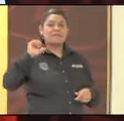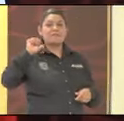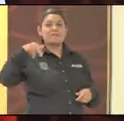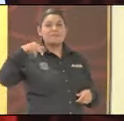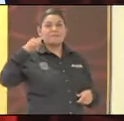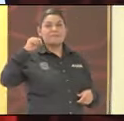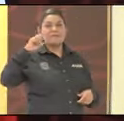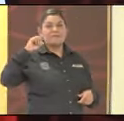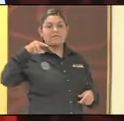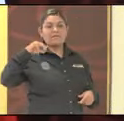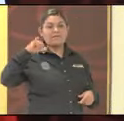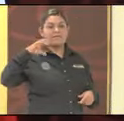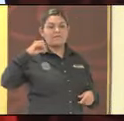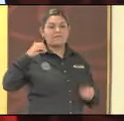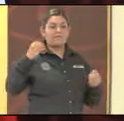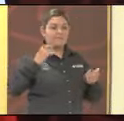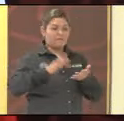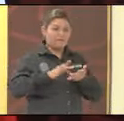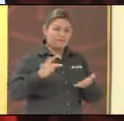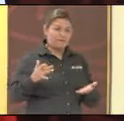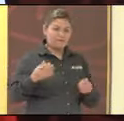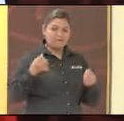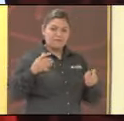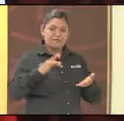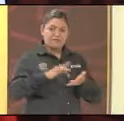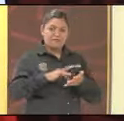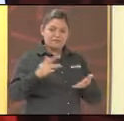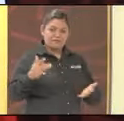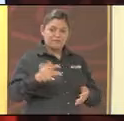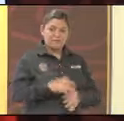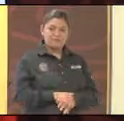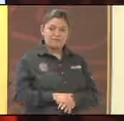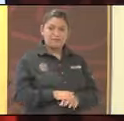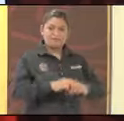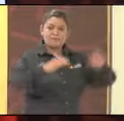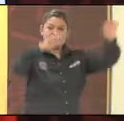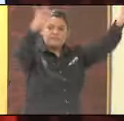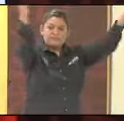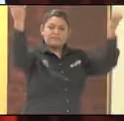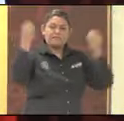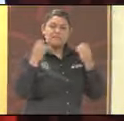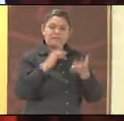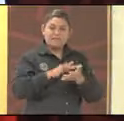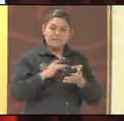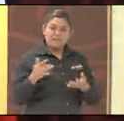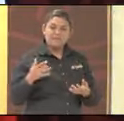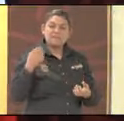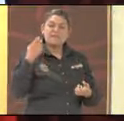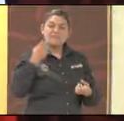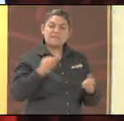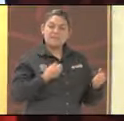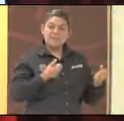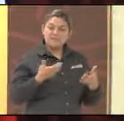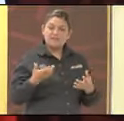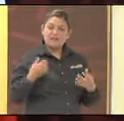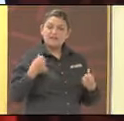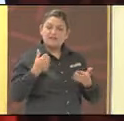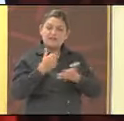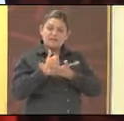Nimenfal, y Peco, gracias Toño, gracias porque él nos está ayudando con los